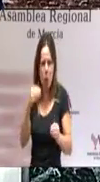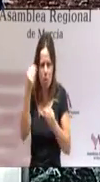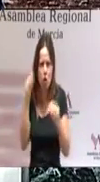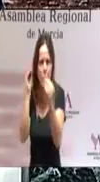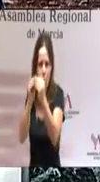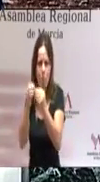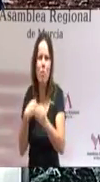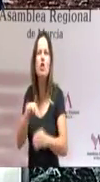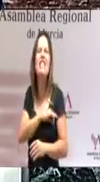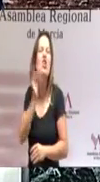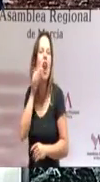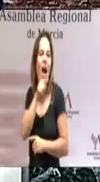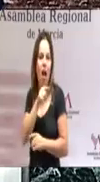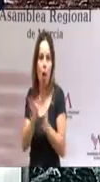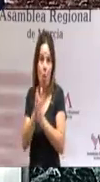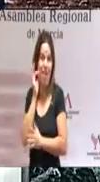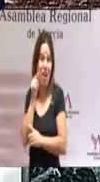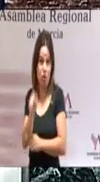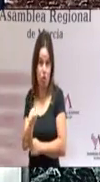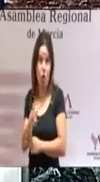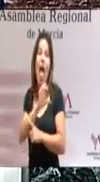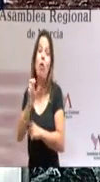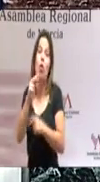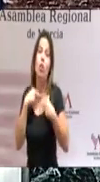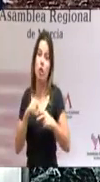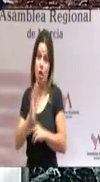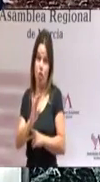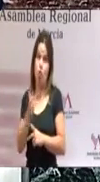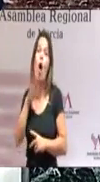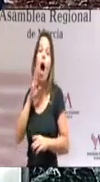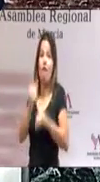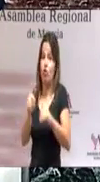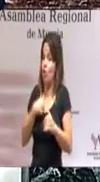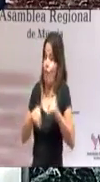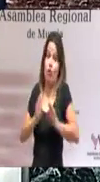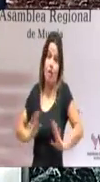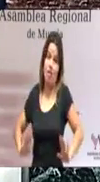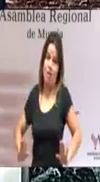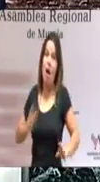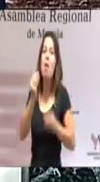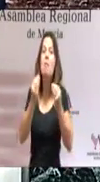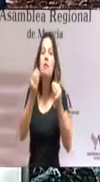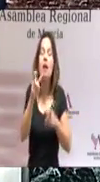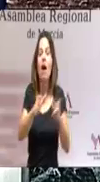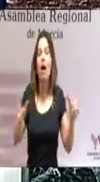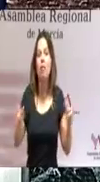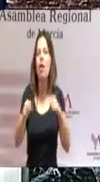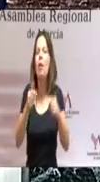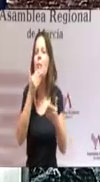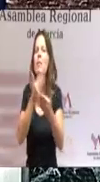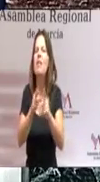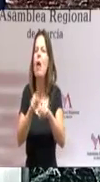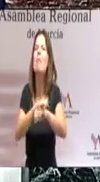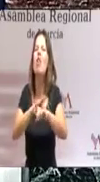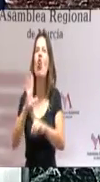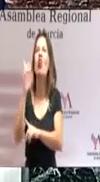que esa señora, que su compañera, que su eurodiputada? Usted la votó, yo no. ¿Piensa que la gente tiene que pedir el perdón